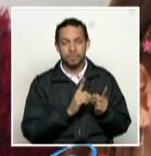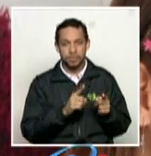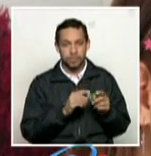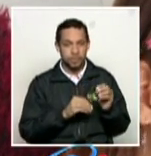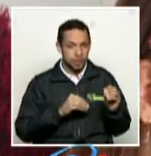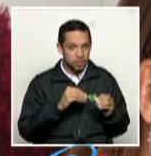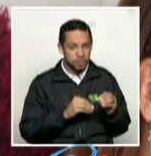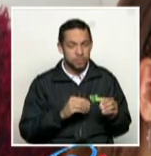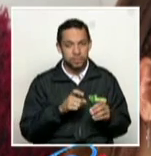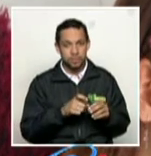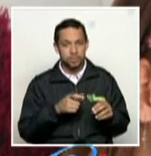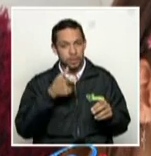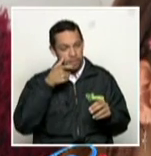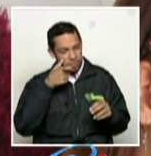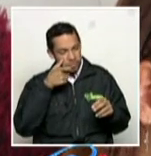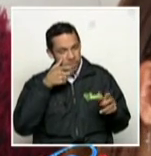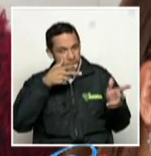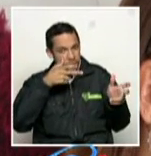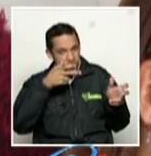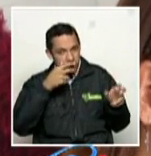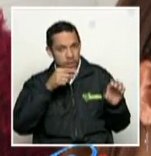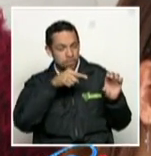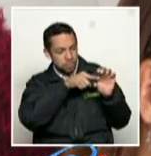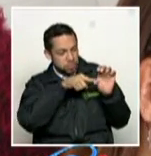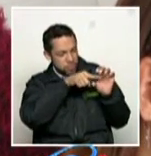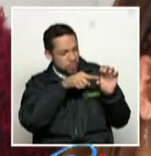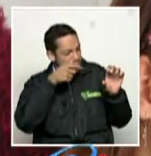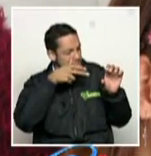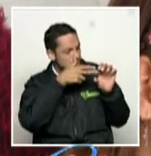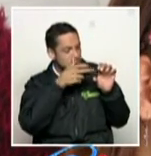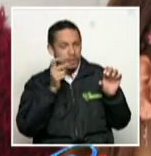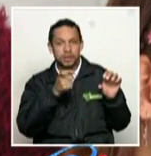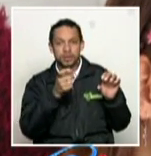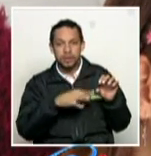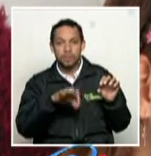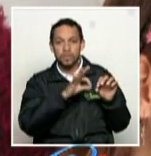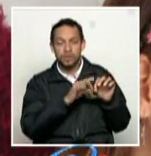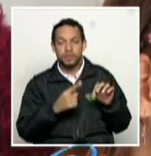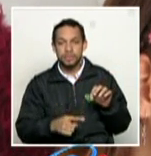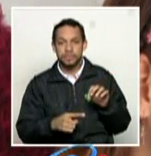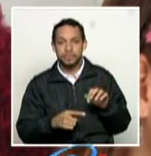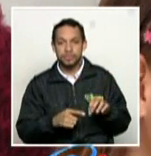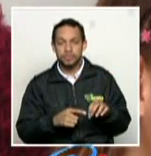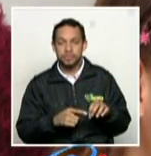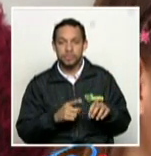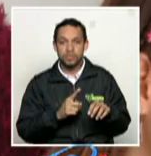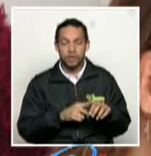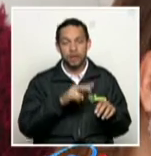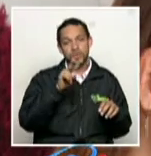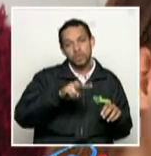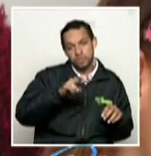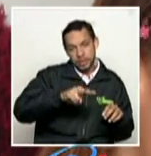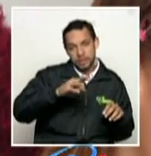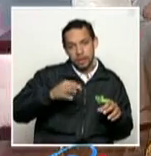colostomías, dos. Ah, sí, colostomía y ileostomía. Ella salió... ¿Cuánto pues, tiempo tuvo las bolsas?